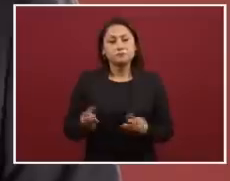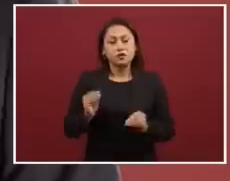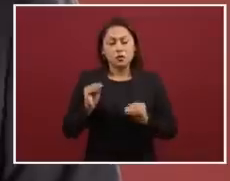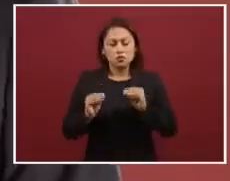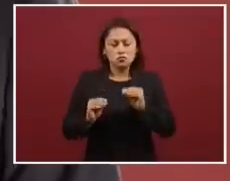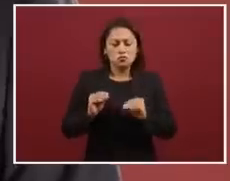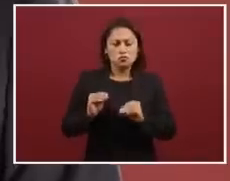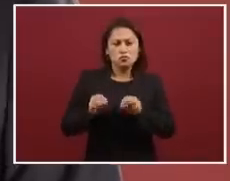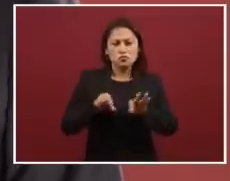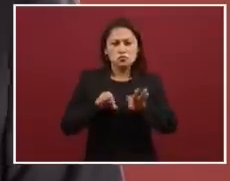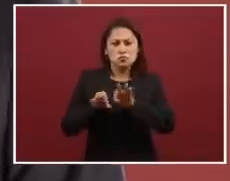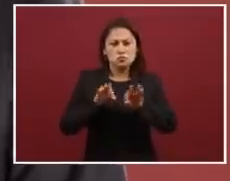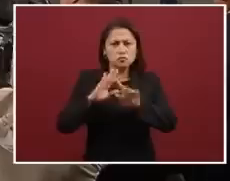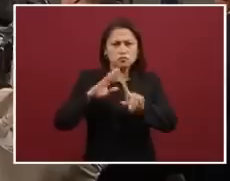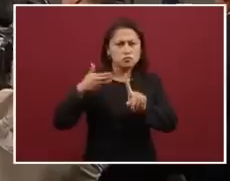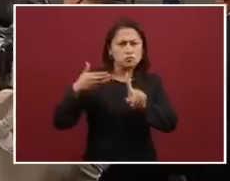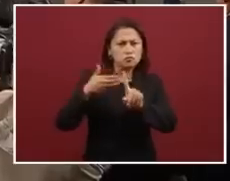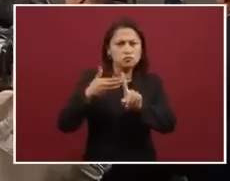conjunta.